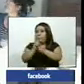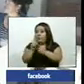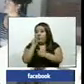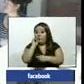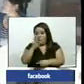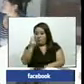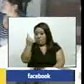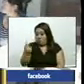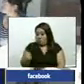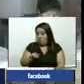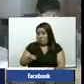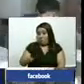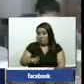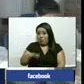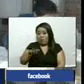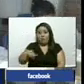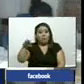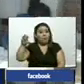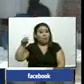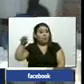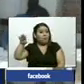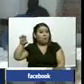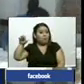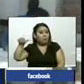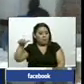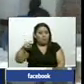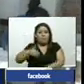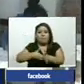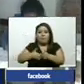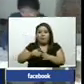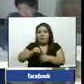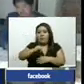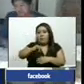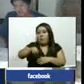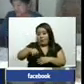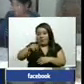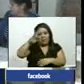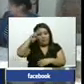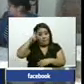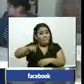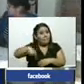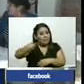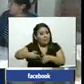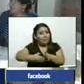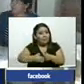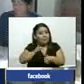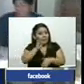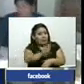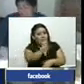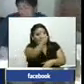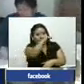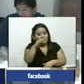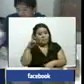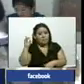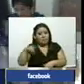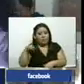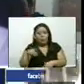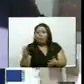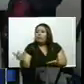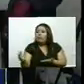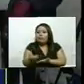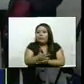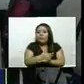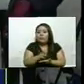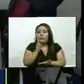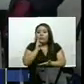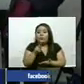auditoría de la Organización de Estados Americanos, que comenzará el jueves, es decir, mañana en el país, sobre los disputados resultados electorales,